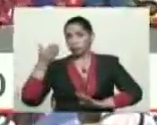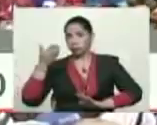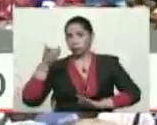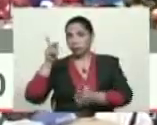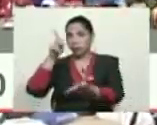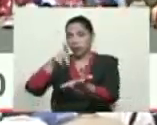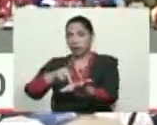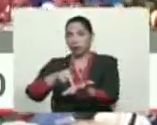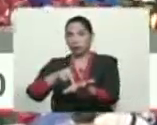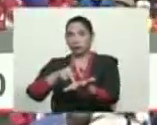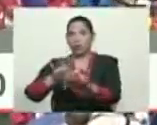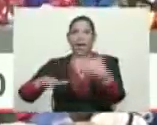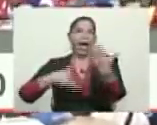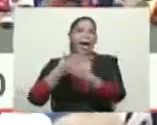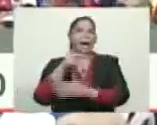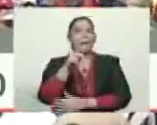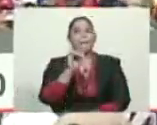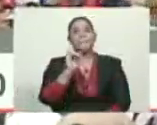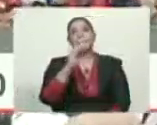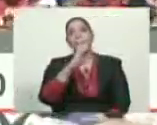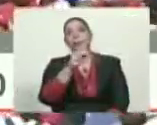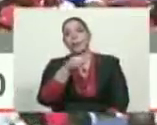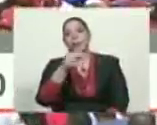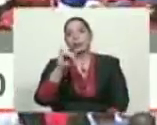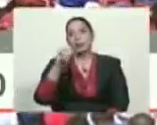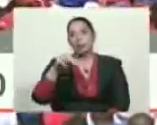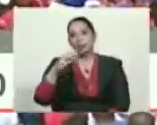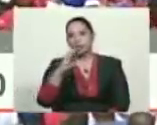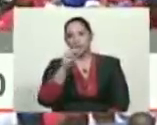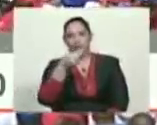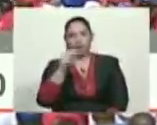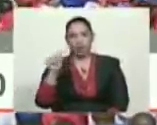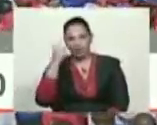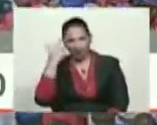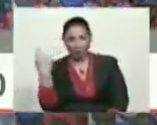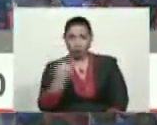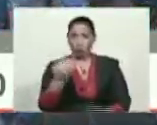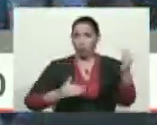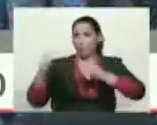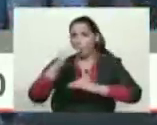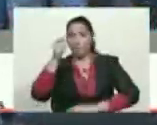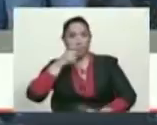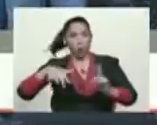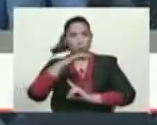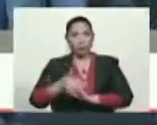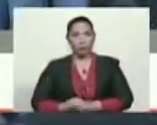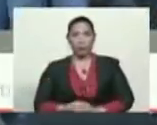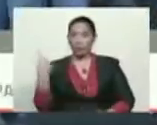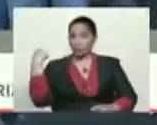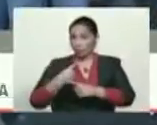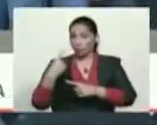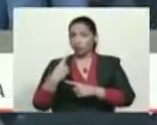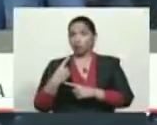llegaron hasta Pichincha y más allá, con la sola moral de un pueblo.